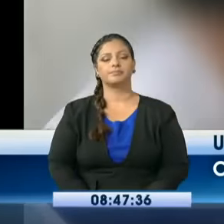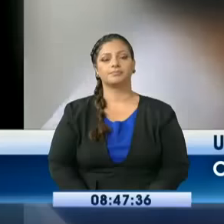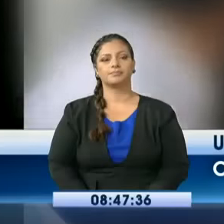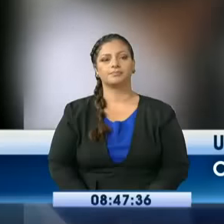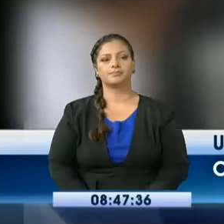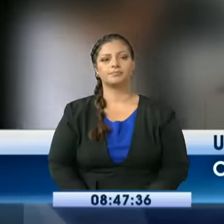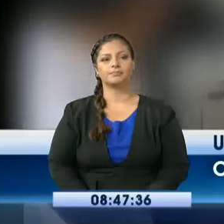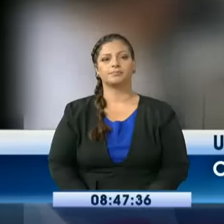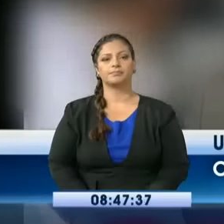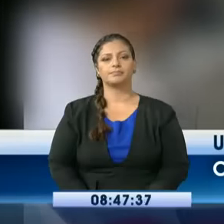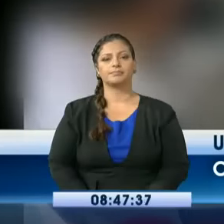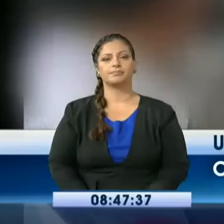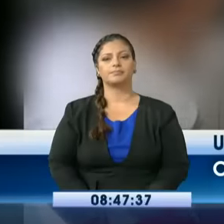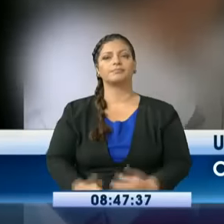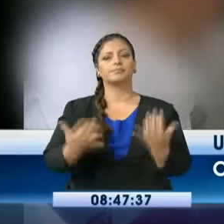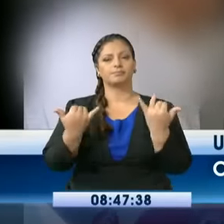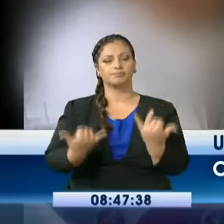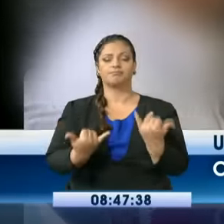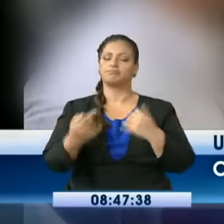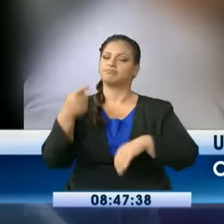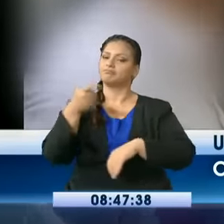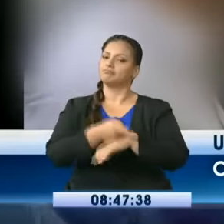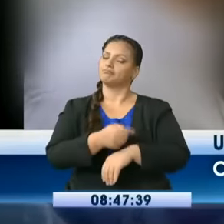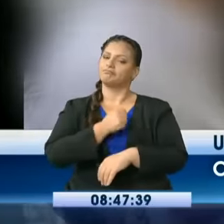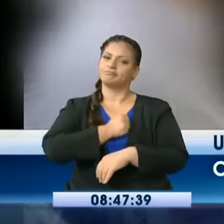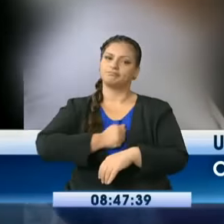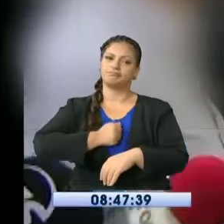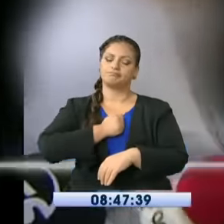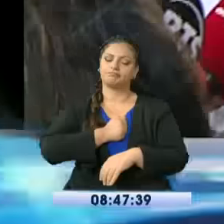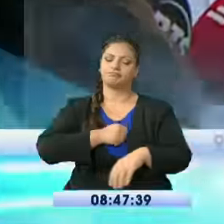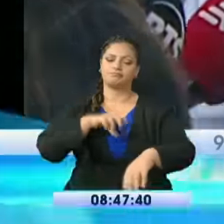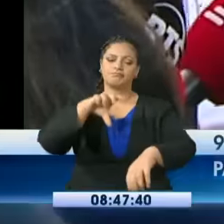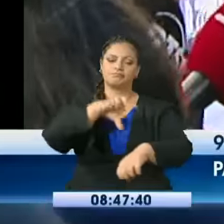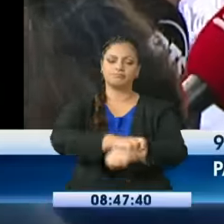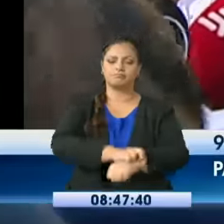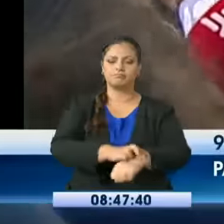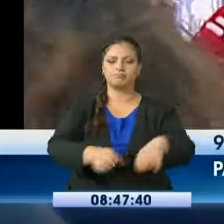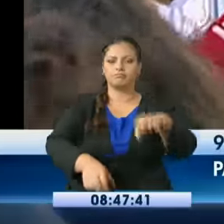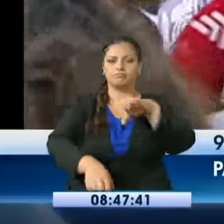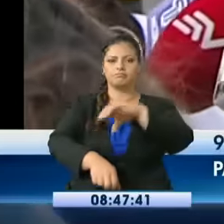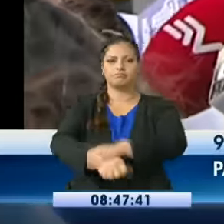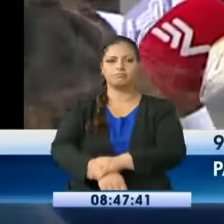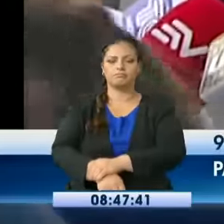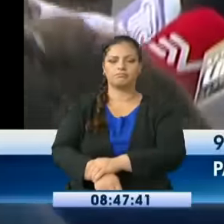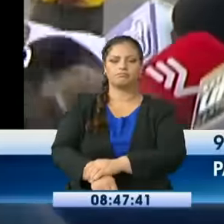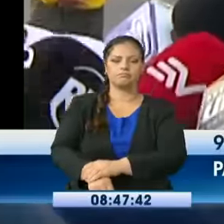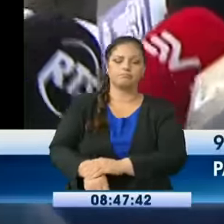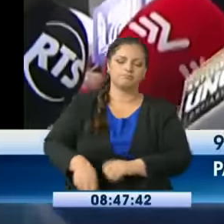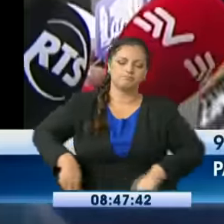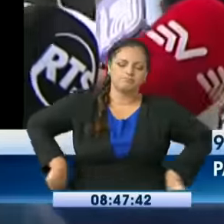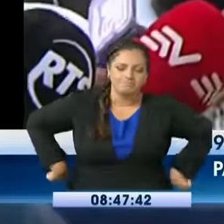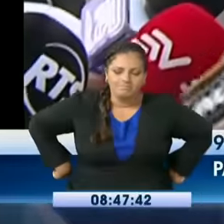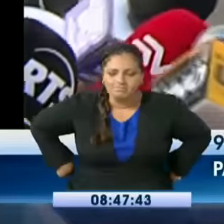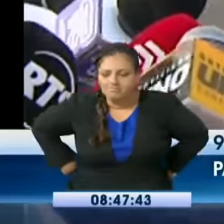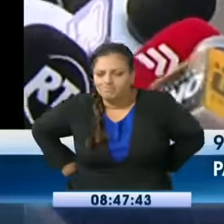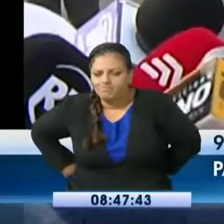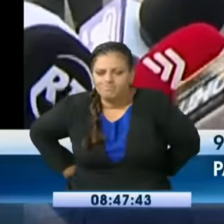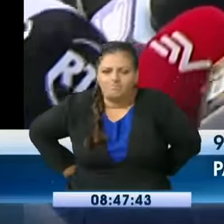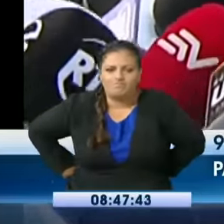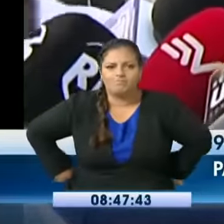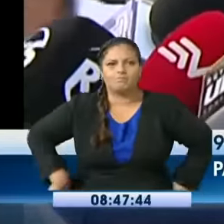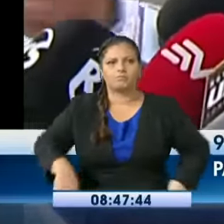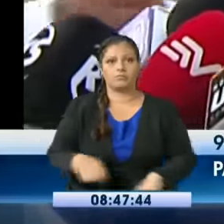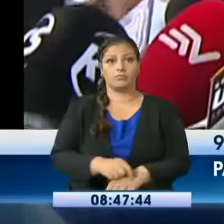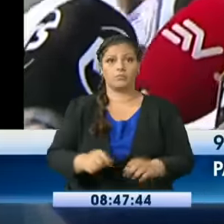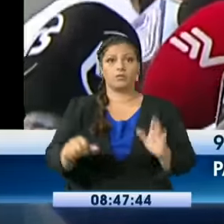efectivo una orden de detención emitida por un juez de garantías penales. Es un delito tipificado en el artículo 264 del